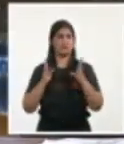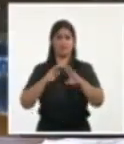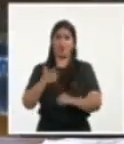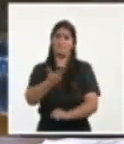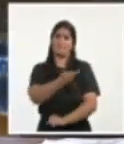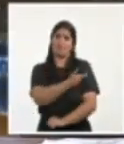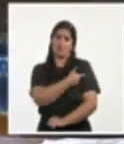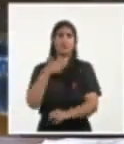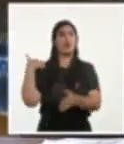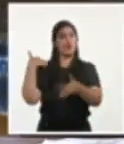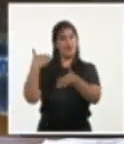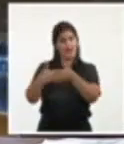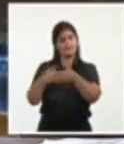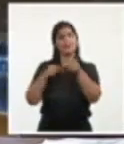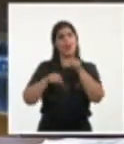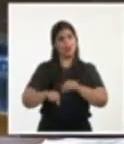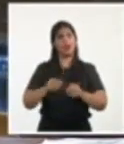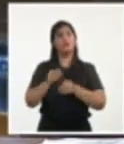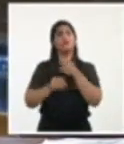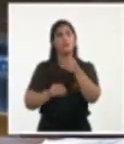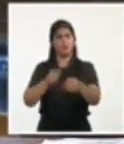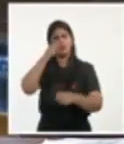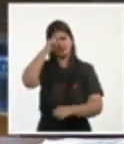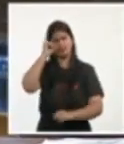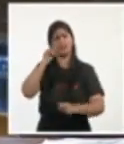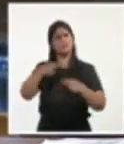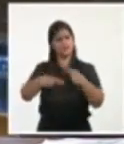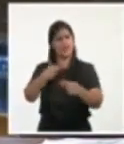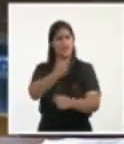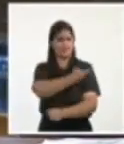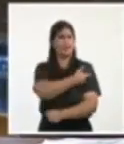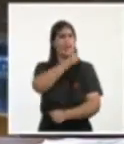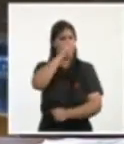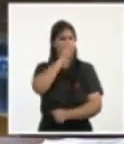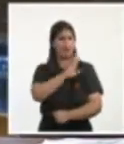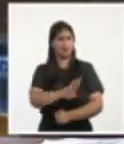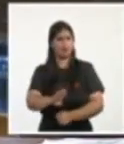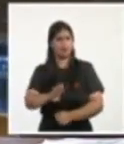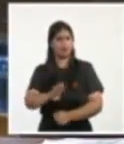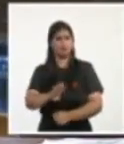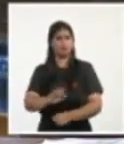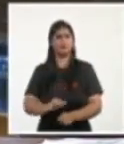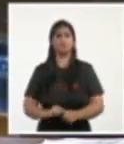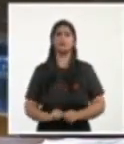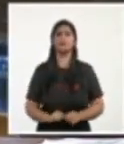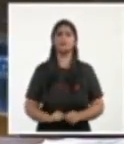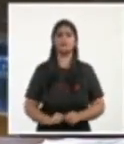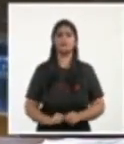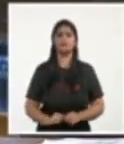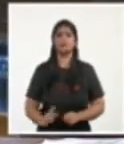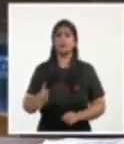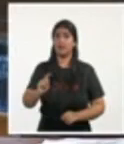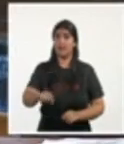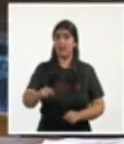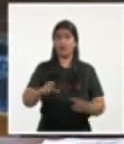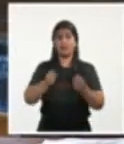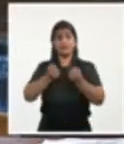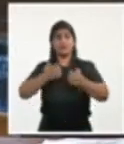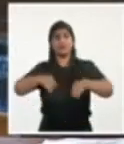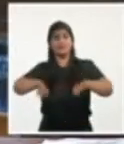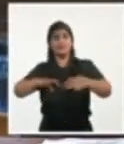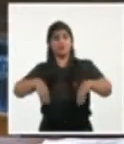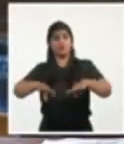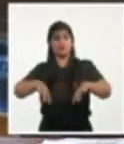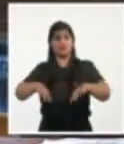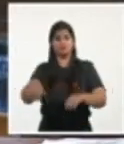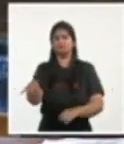de casos que logran contagiarse con este virus. Ante esta triste situación, también se suma